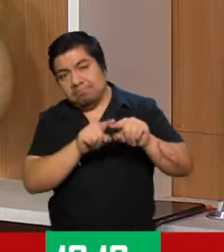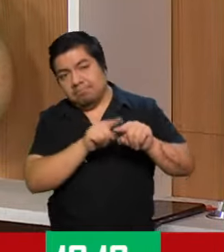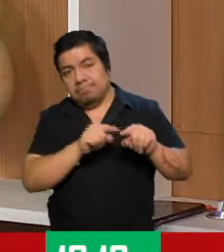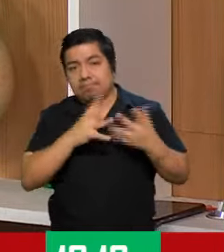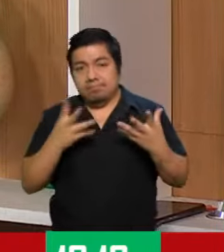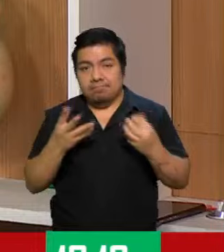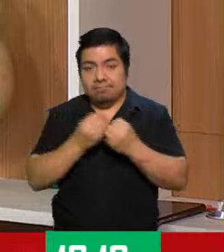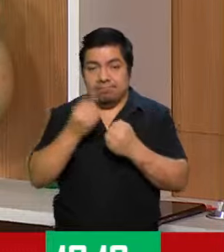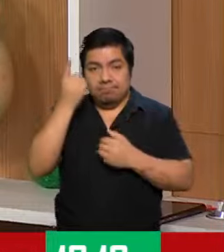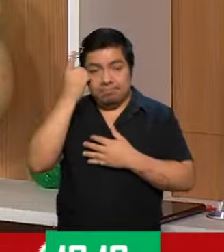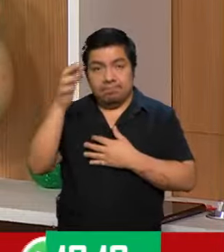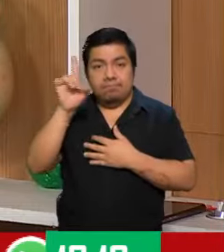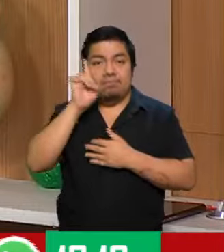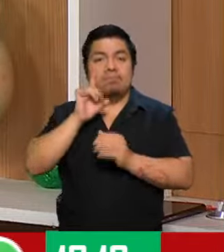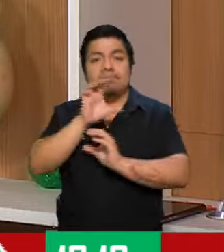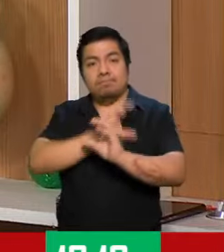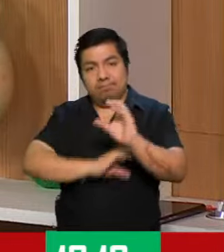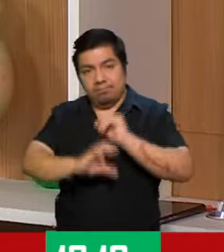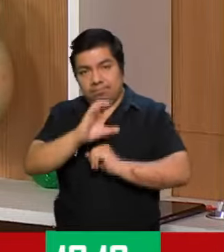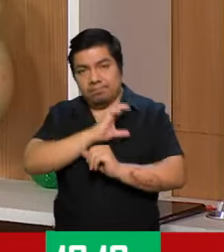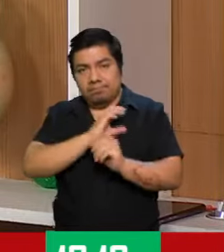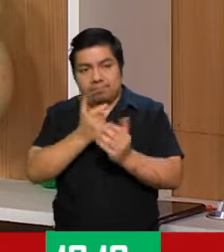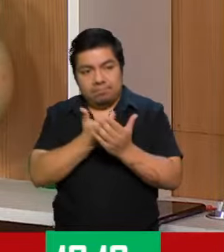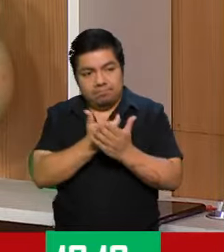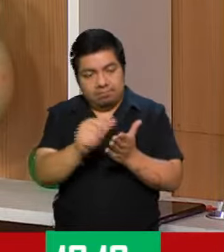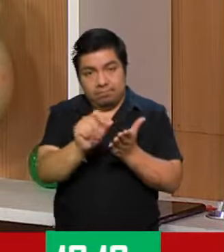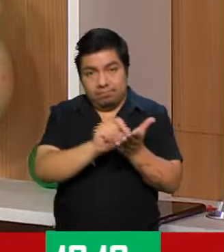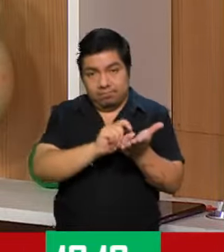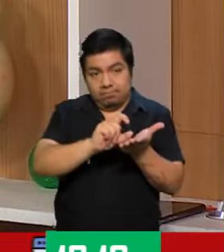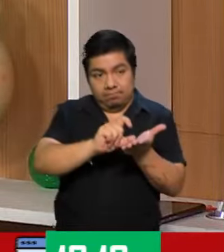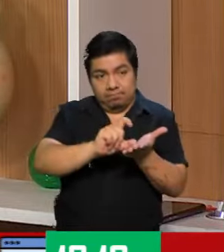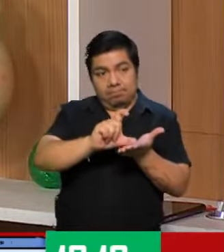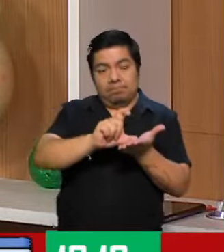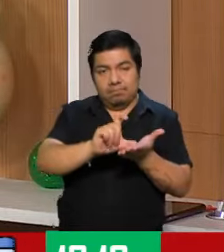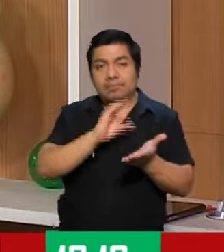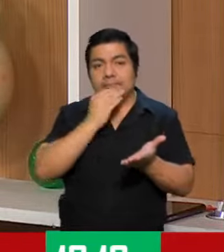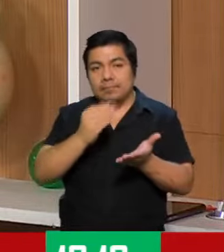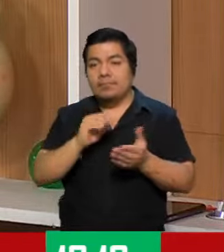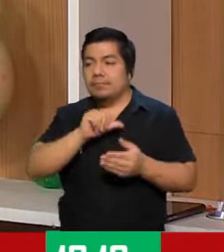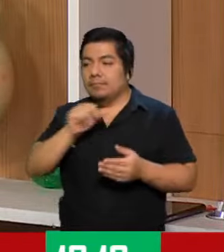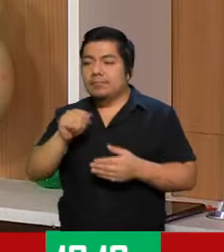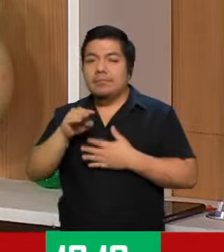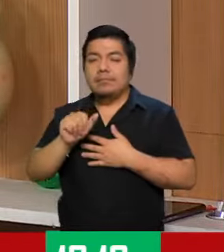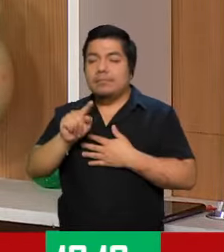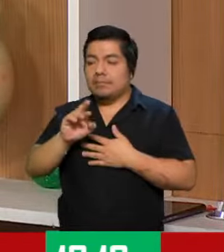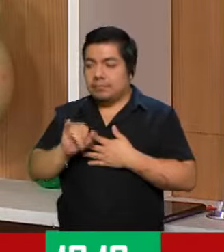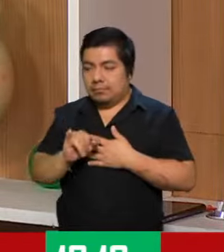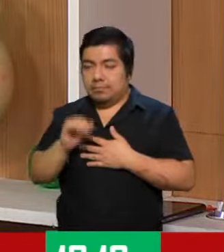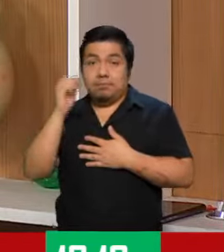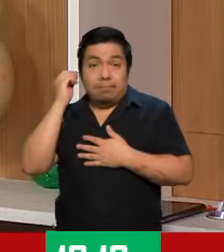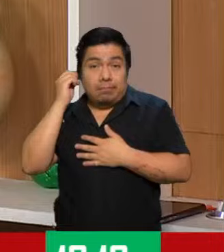doctora Claudia Sheinbaum se logró un aumento salarial que continuó después Martí Batres, que sumó al